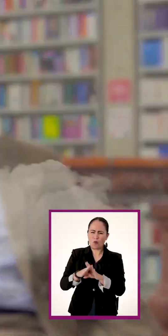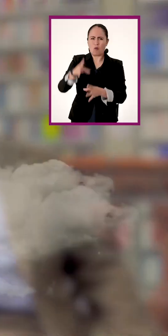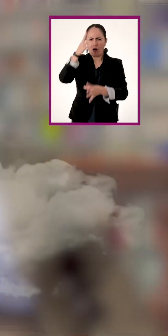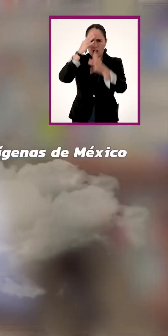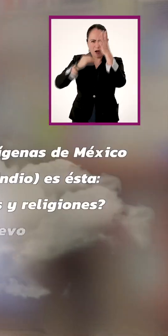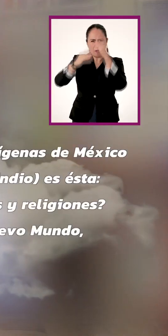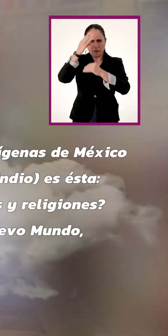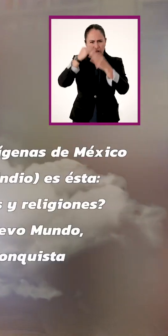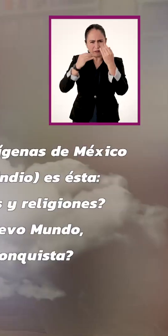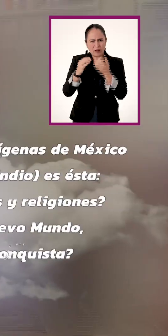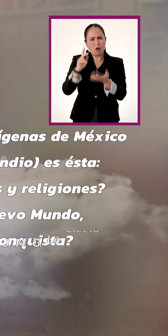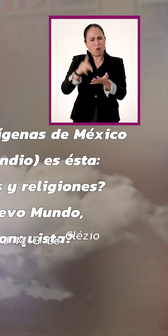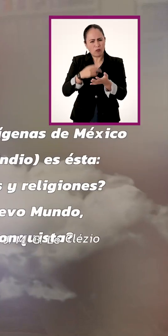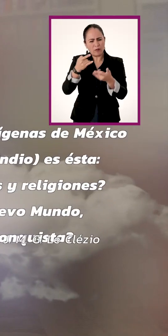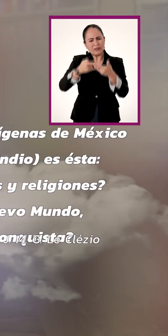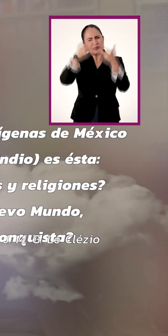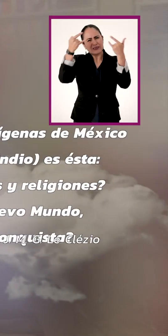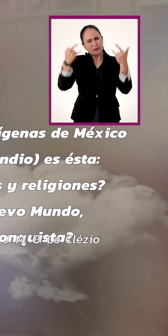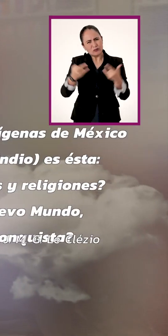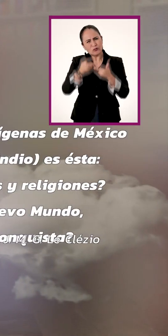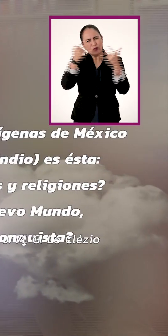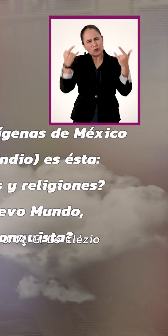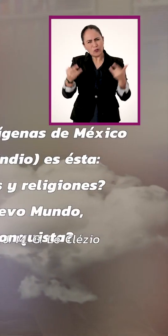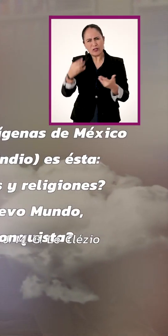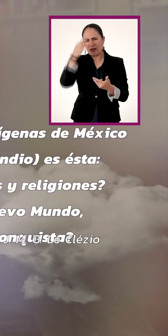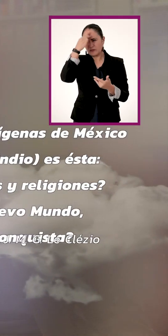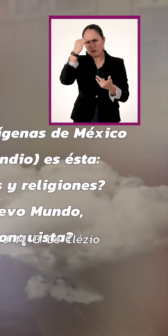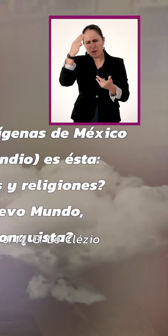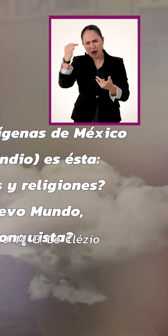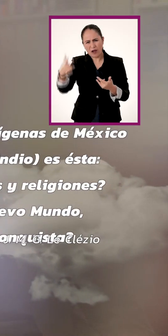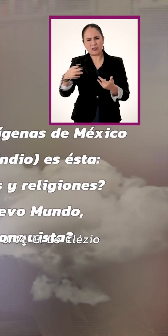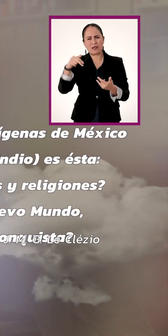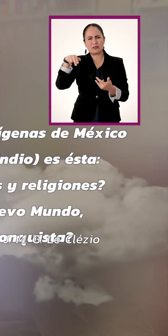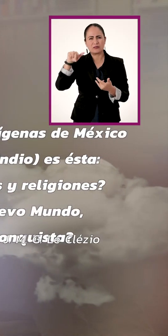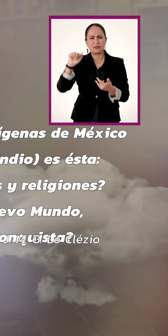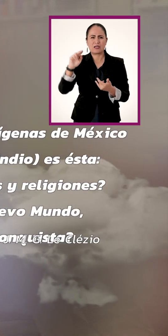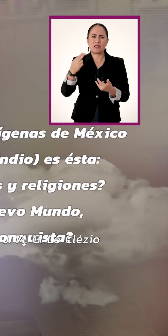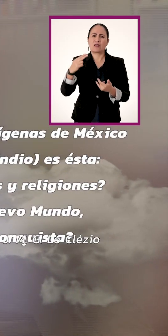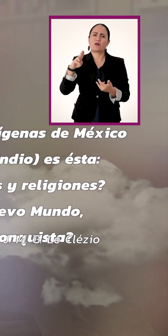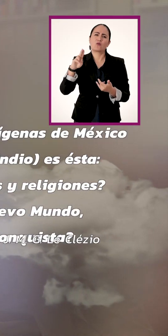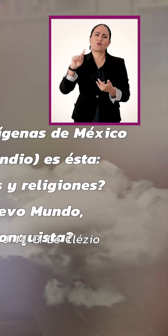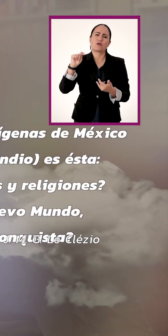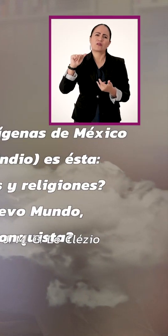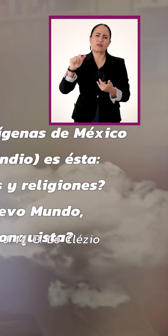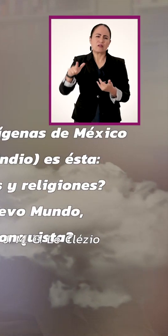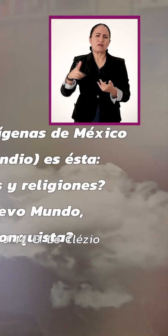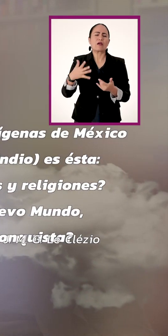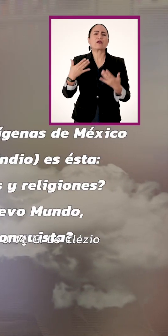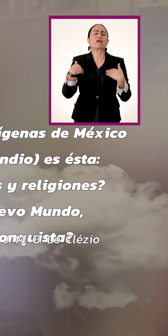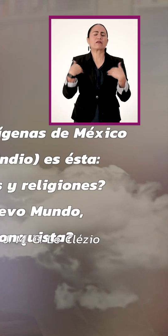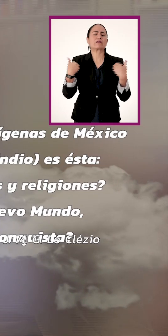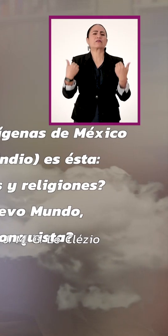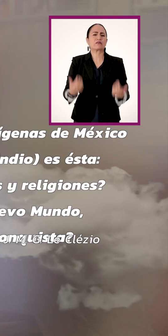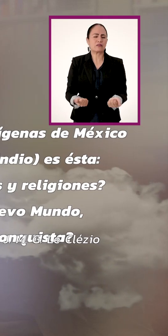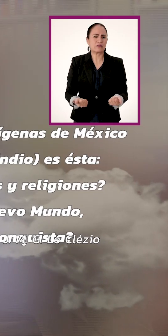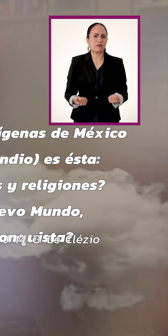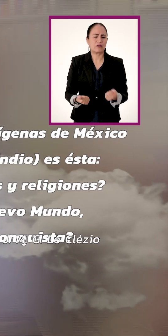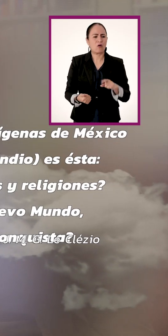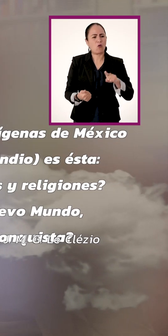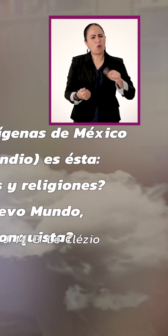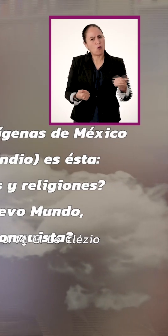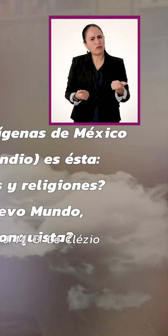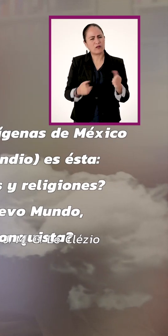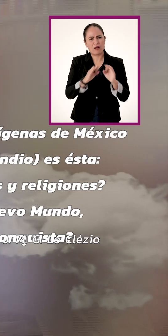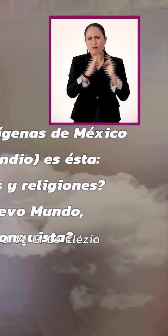los mitos y de las literaturas mesoamericanas, náhuatl, mayas o de otros, nos están mostrando un mundo no